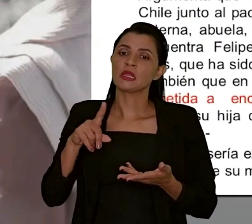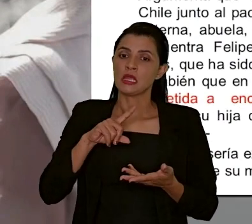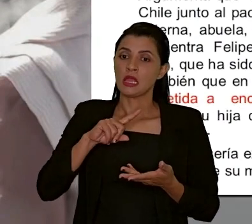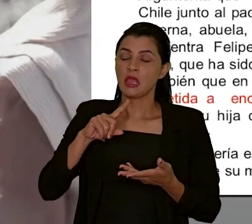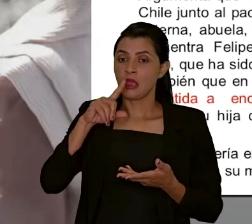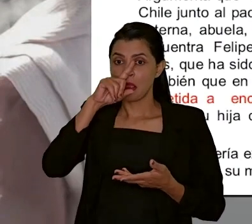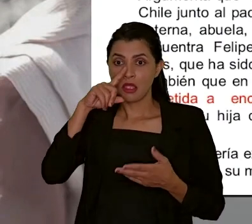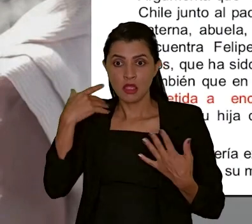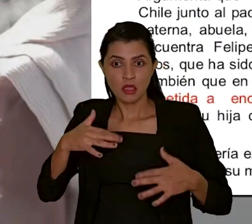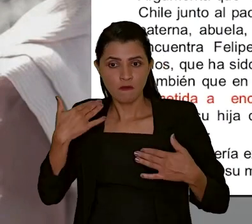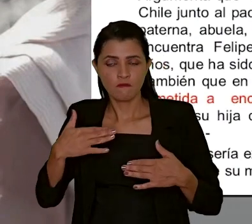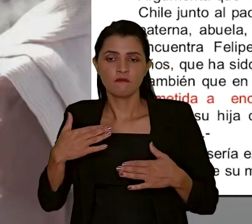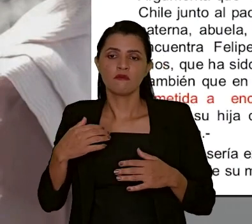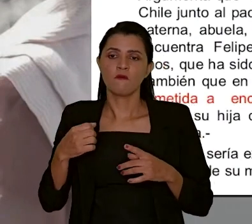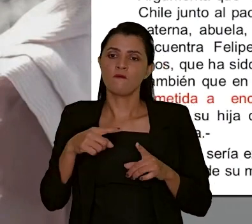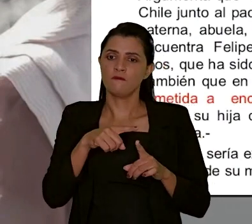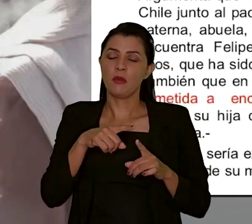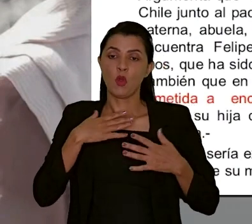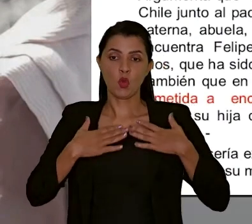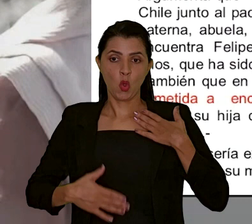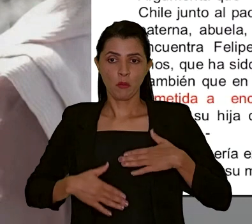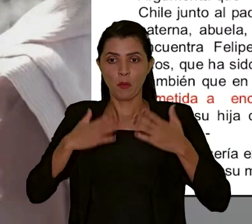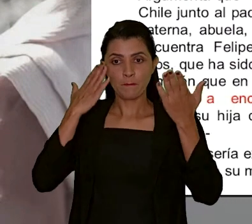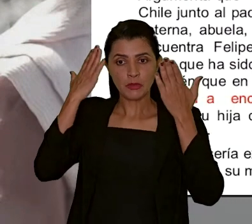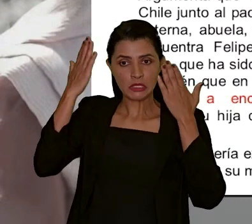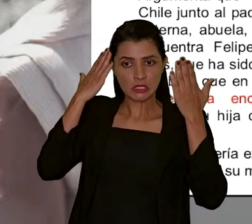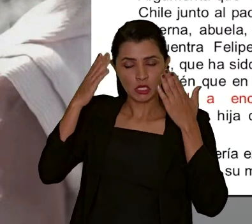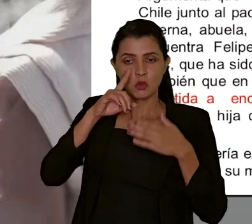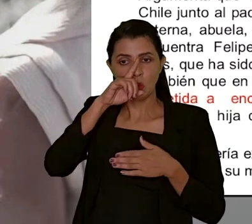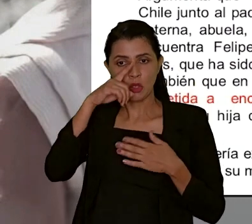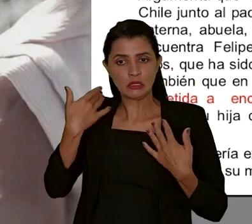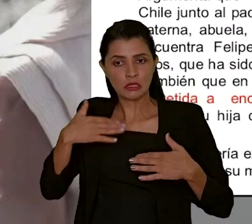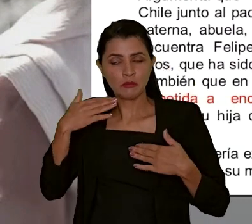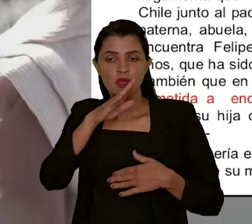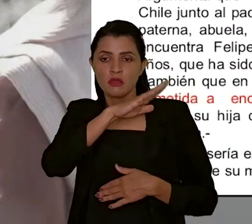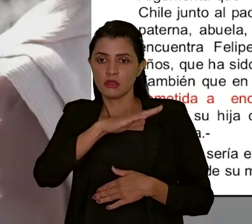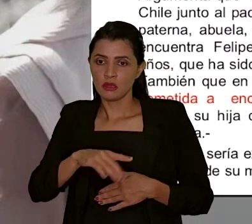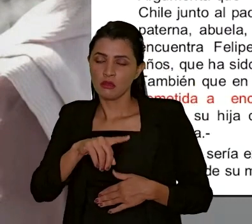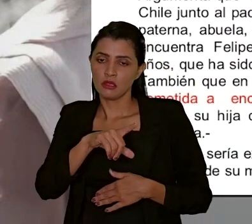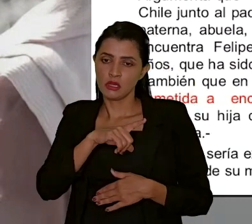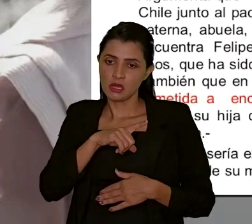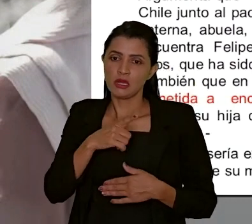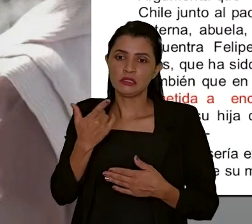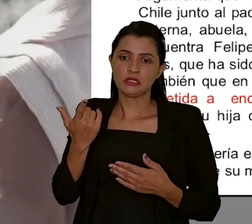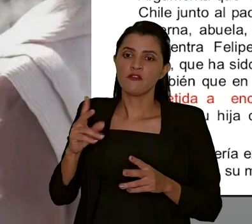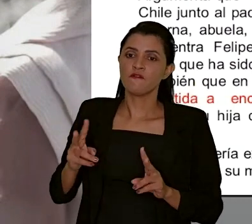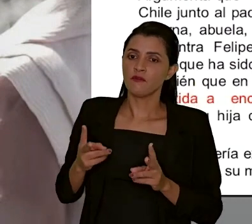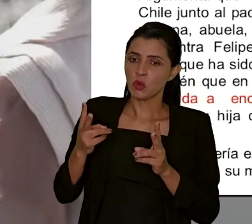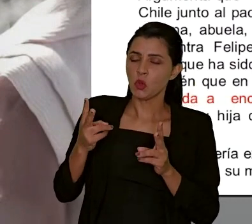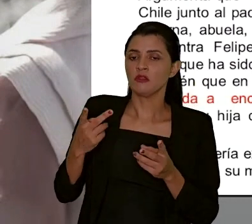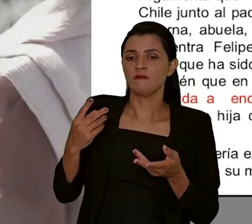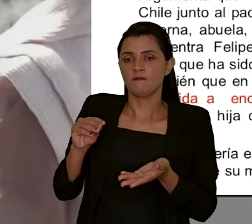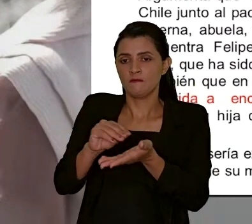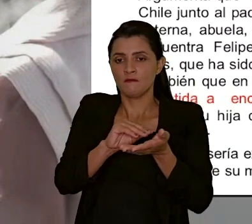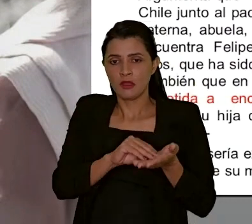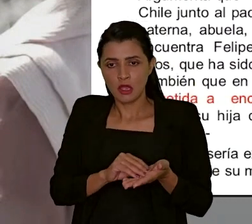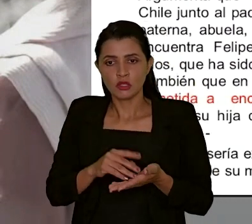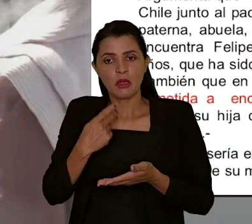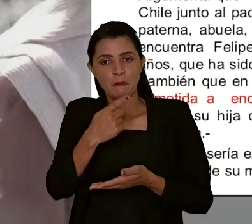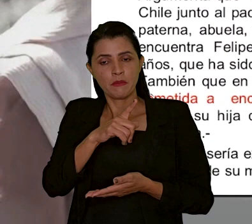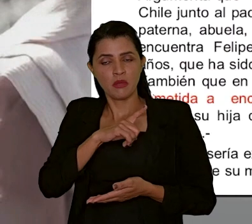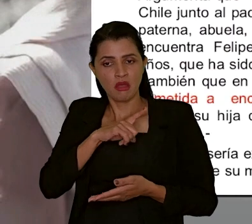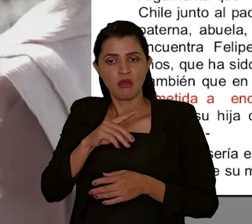grave riesgo físico y psíquico y la oposición de la menor con edad y madurez suficiente para tener